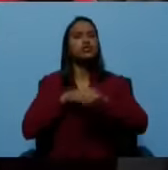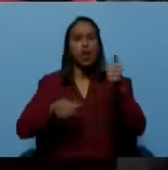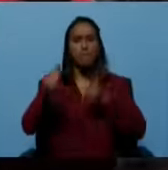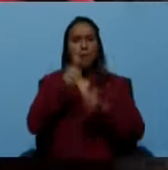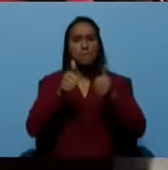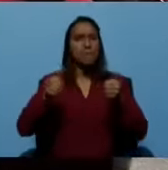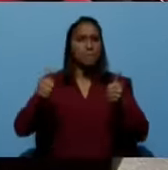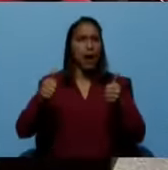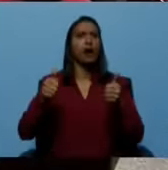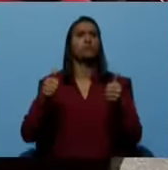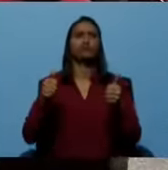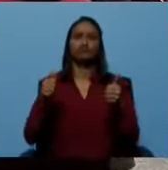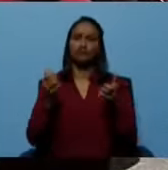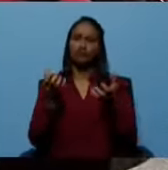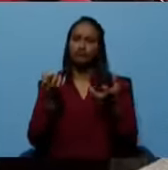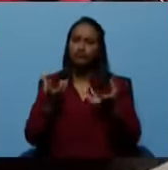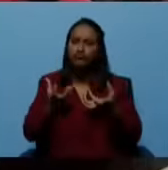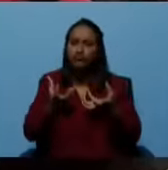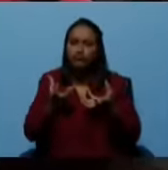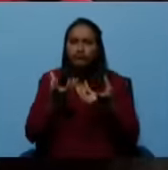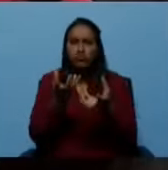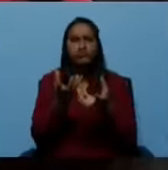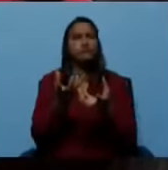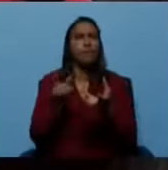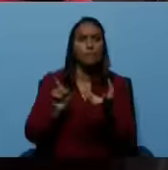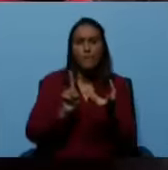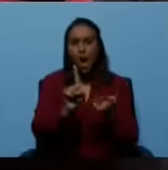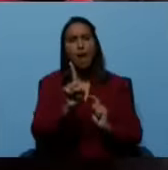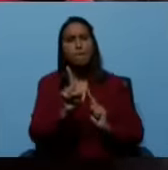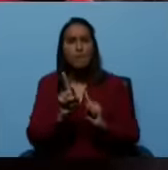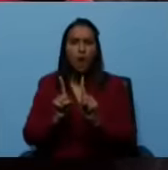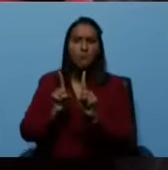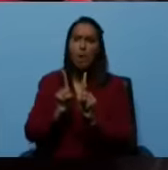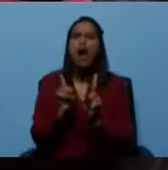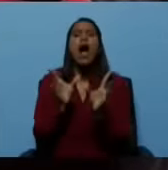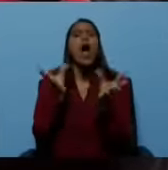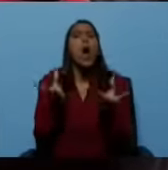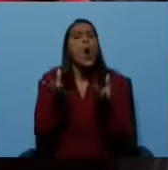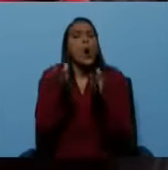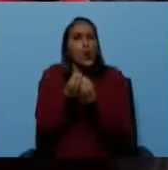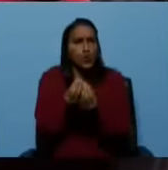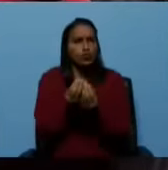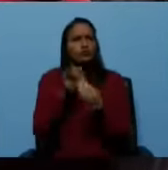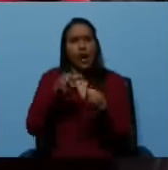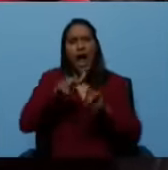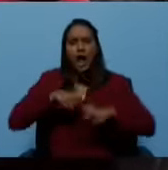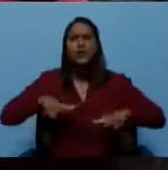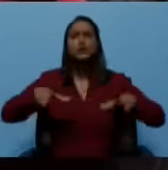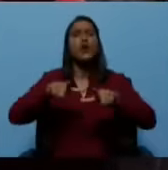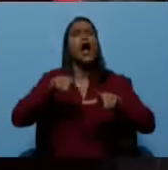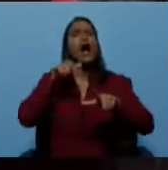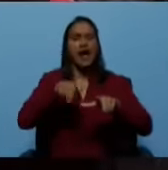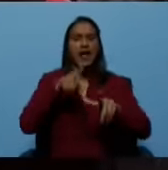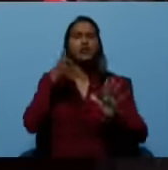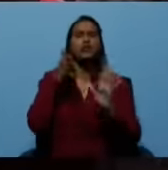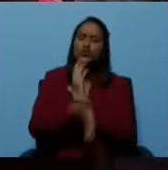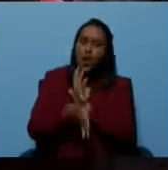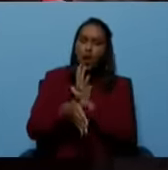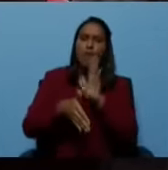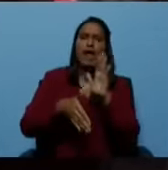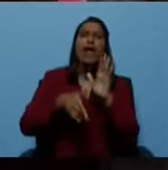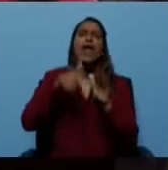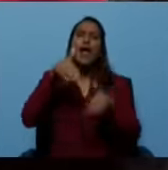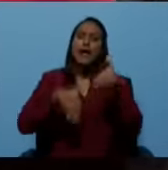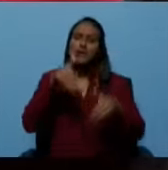que ha venido a acompañarlo ante esta comparecencia ante la sala electoral del Tribunal Supremo de Justicia, los